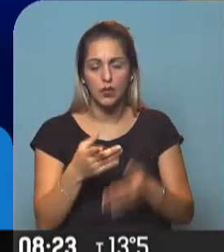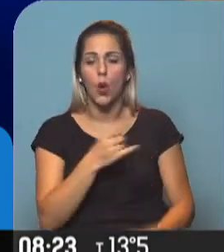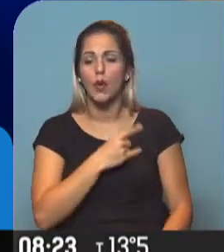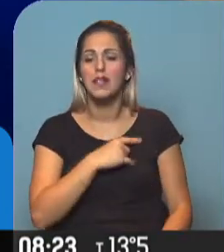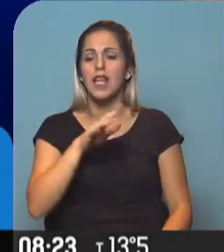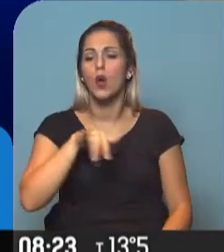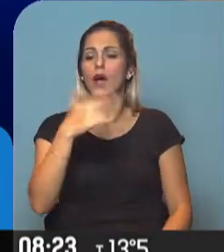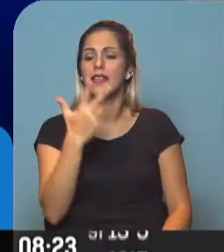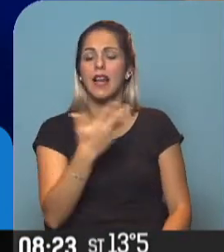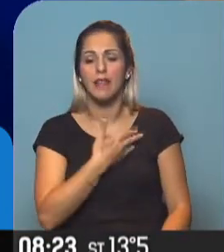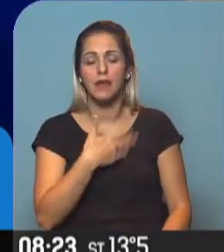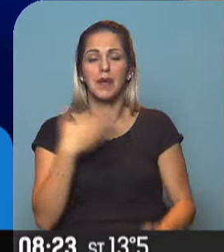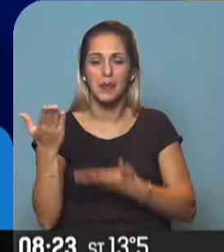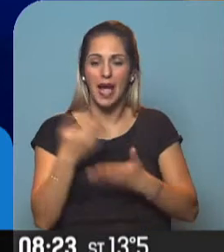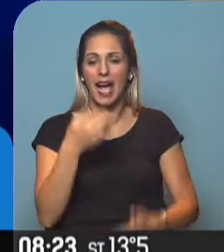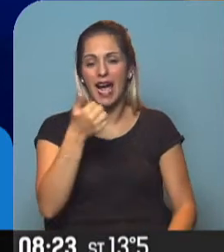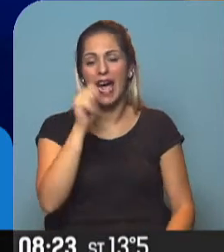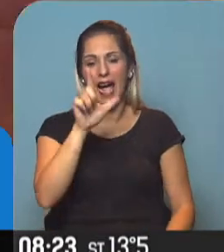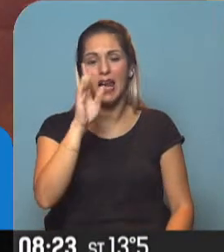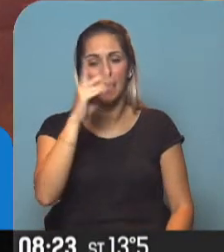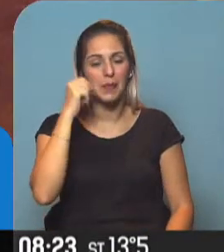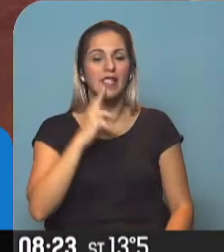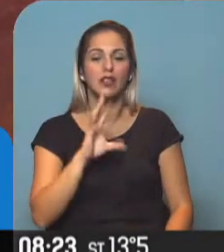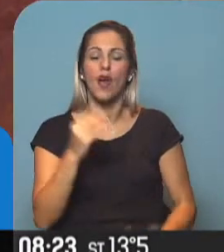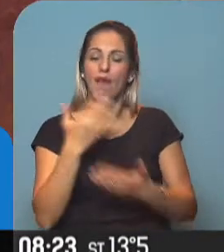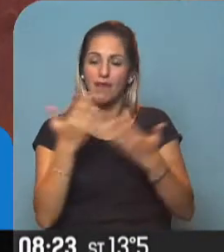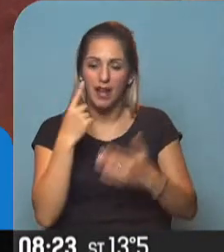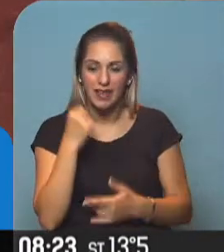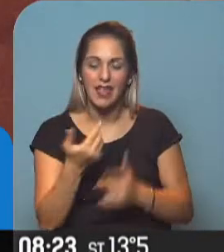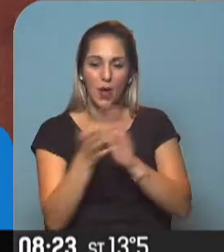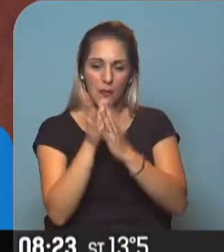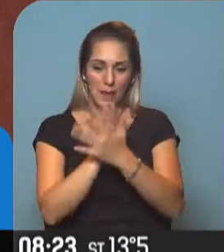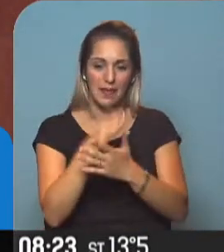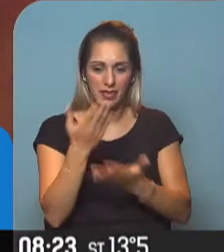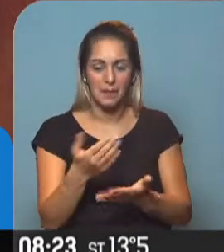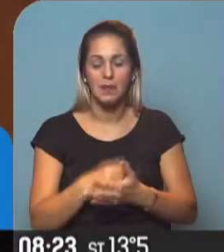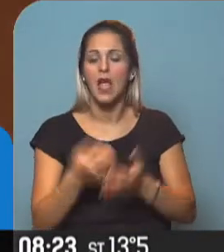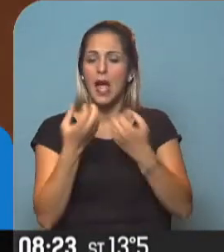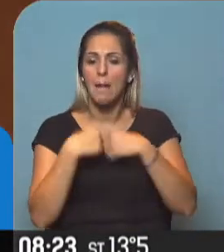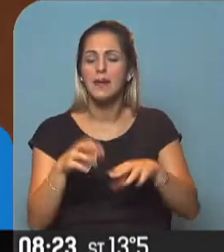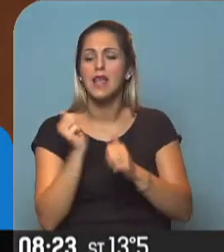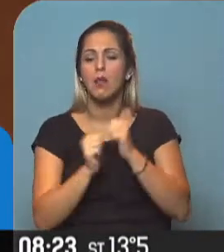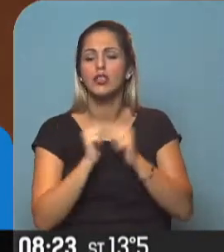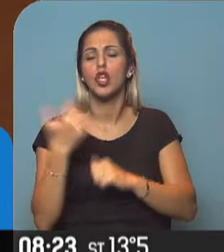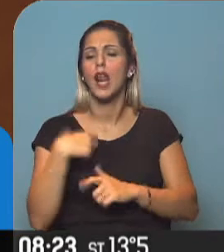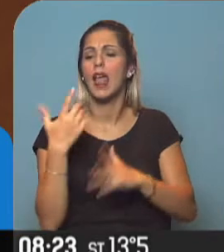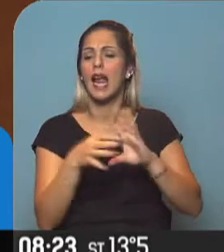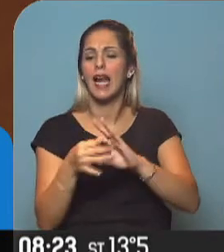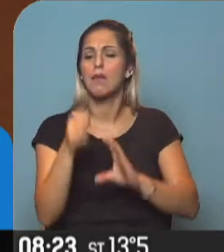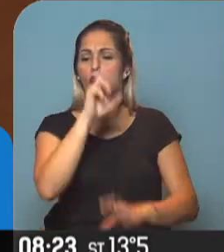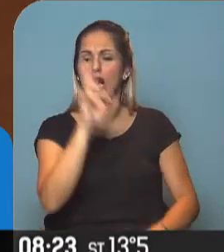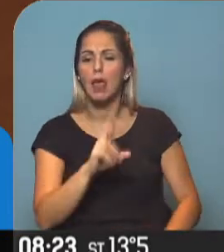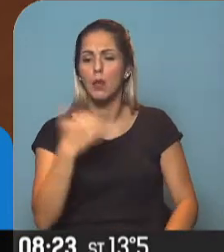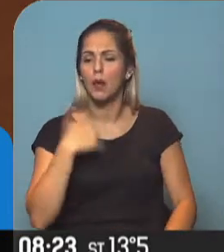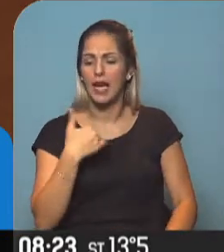tres de febrero alberto bienvenidos cómo le va buen día bueno y muy bien igualmente a ver comenzamos por la historia sindical en la república argentina tiene su